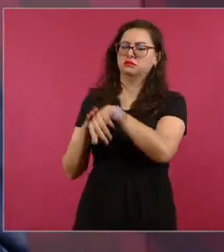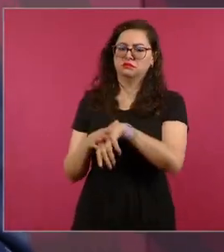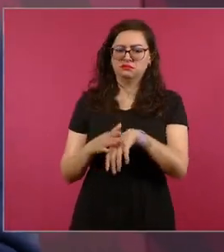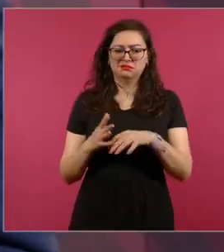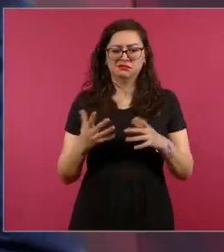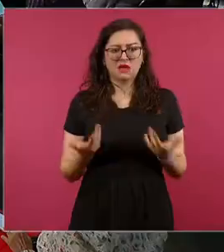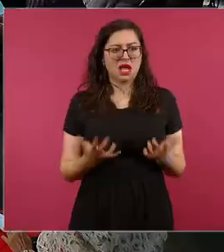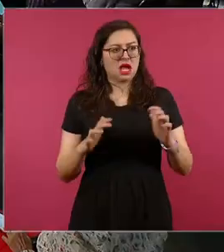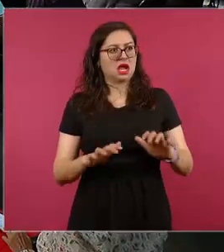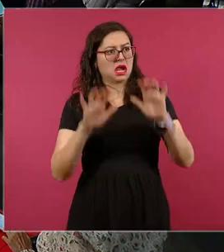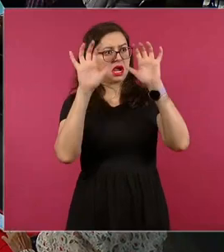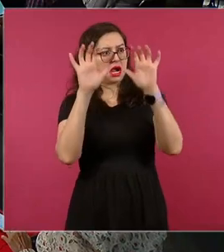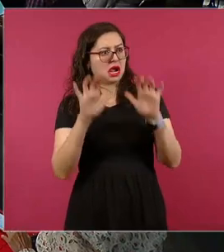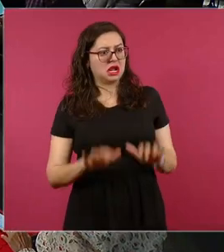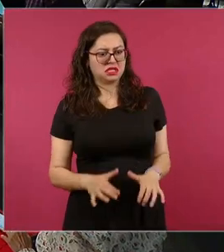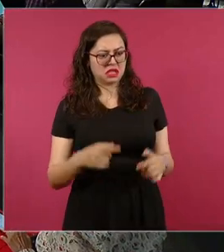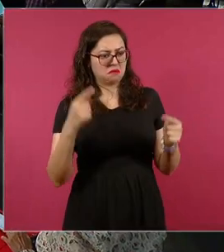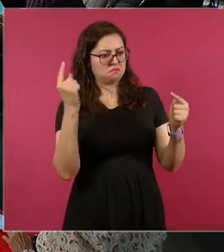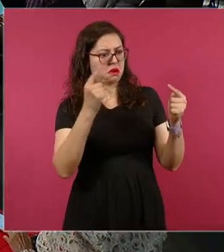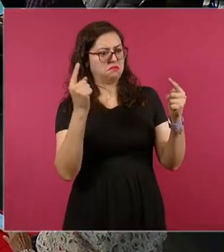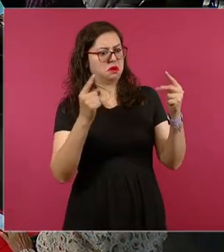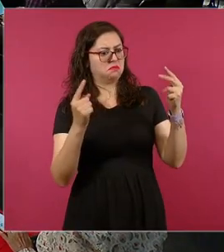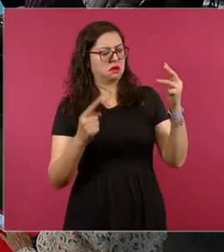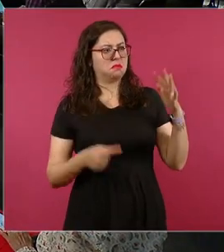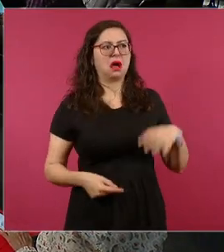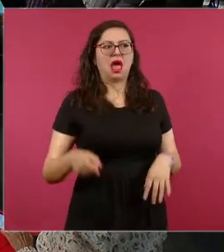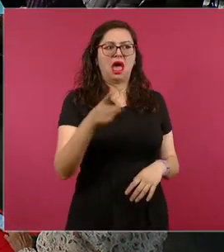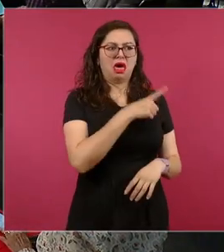una carta de buena conducta